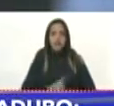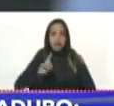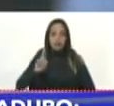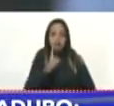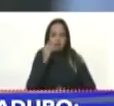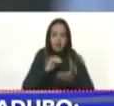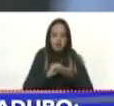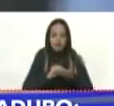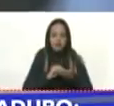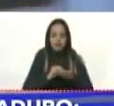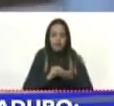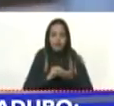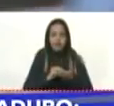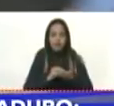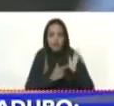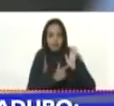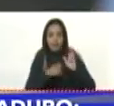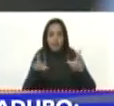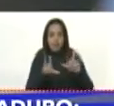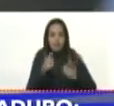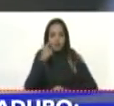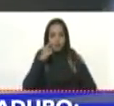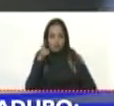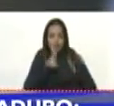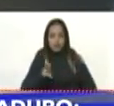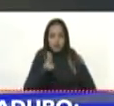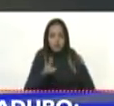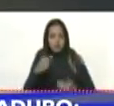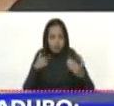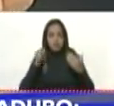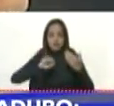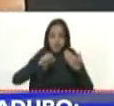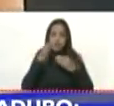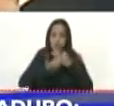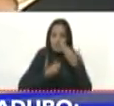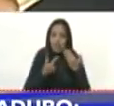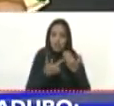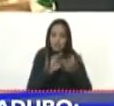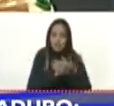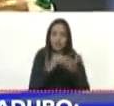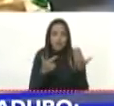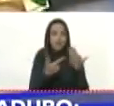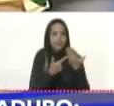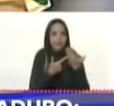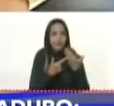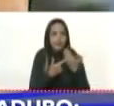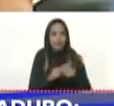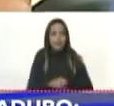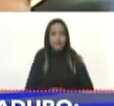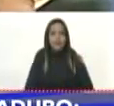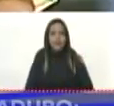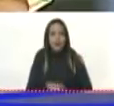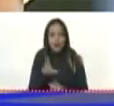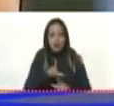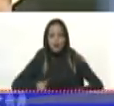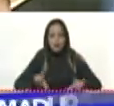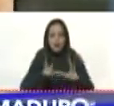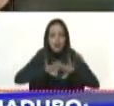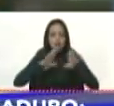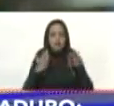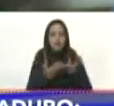tengo lo voy a usar y me lo estoy poniendo para que le llegue la foto, si lo estoy usando, querido amigo. De un lugar del mundo muy